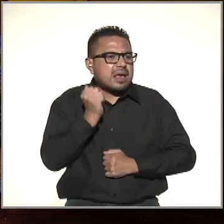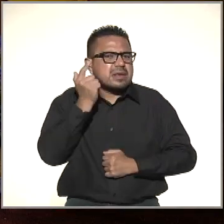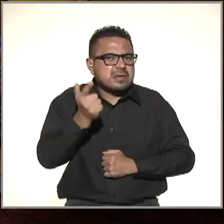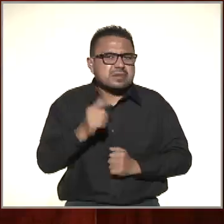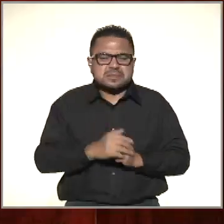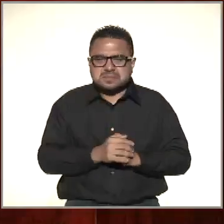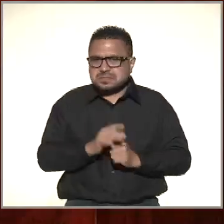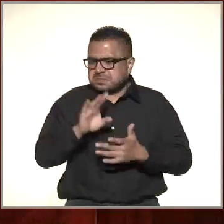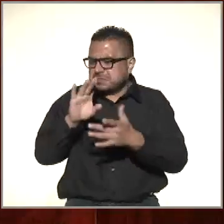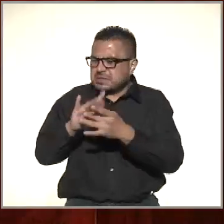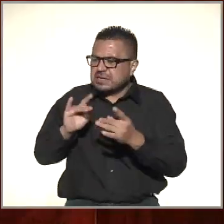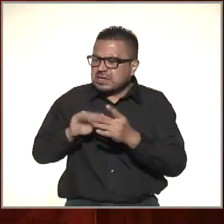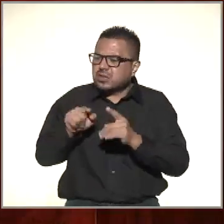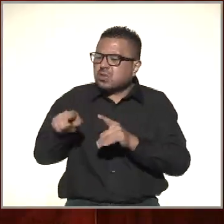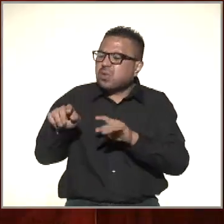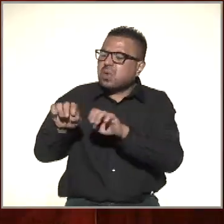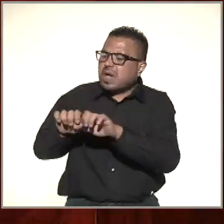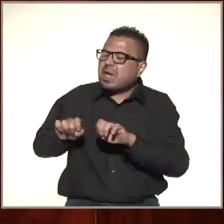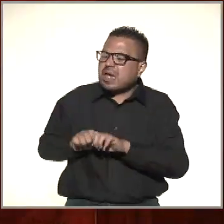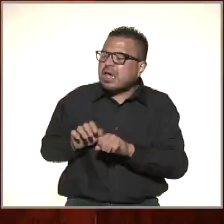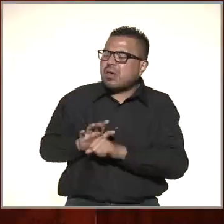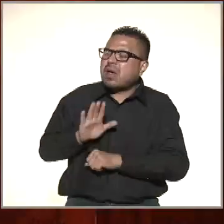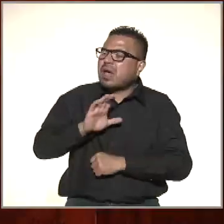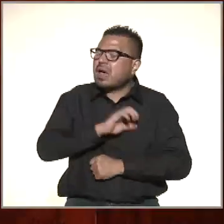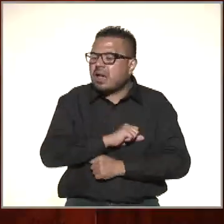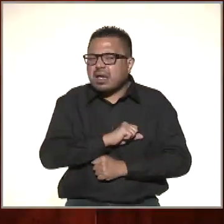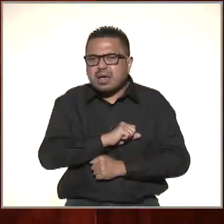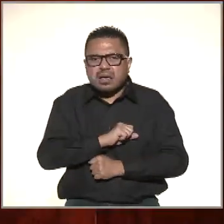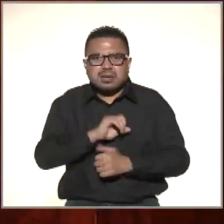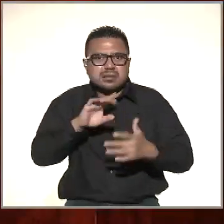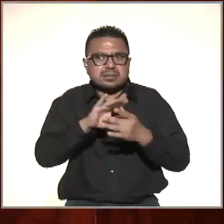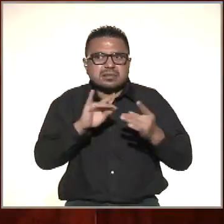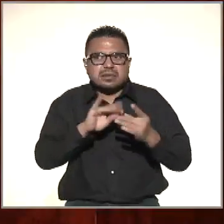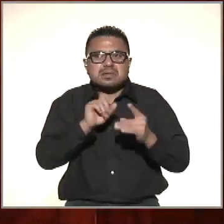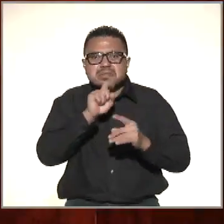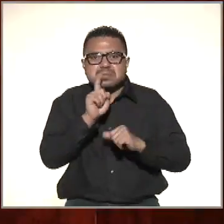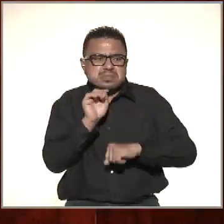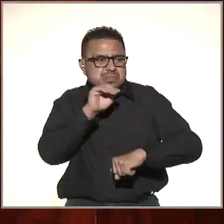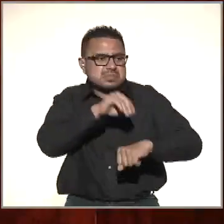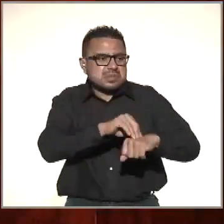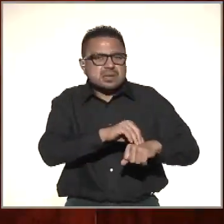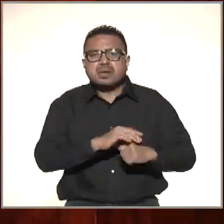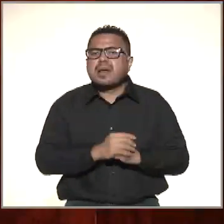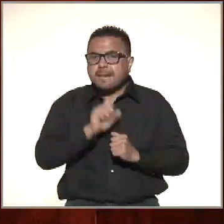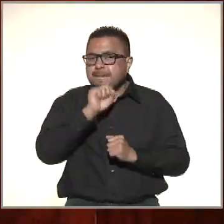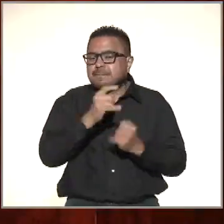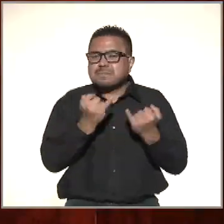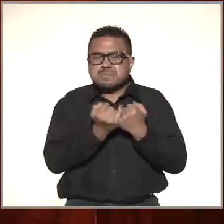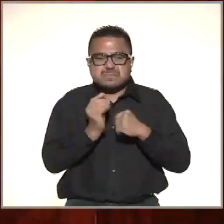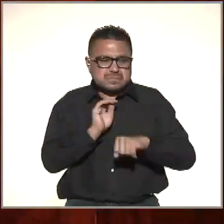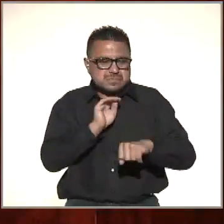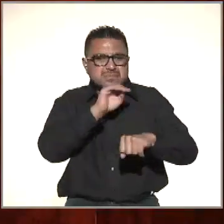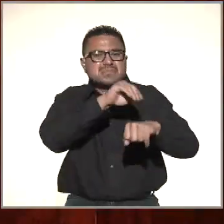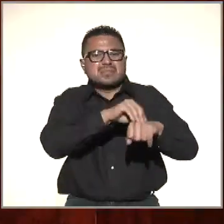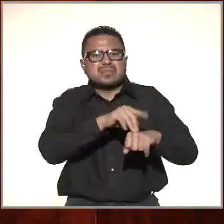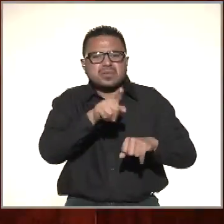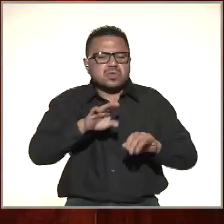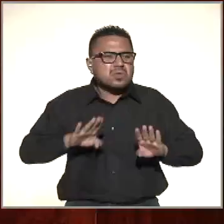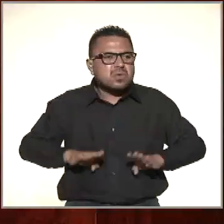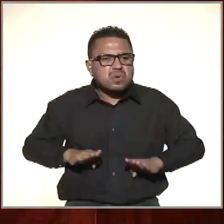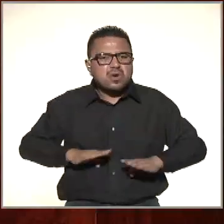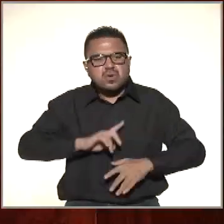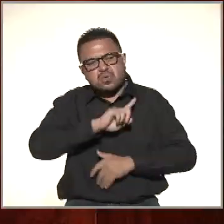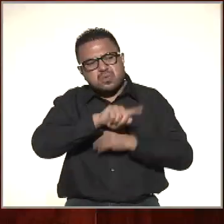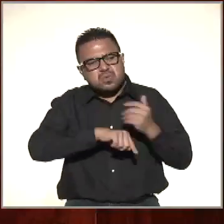El decir a qué equipo le vas, habla de algo y ya te construye también. E incluso te construye y te acomoda en